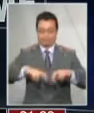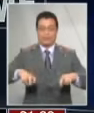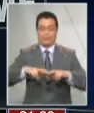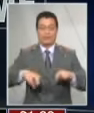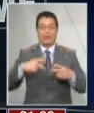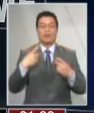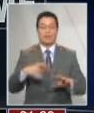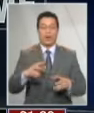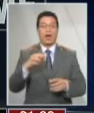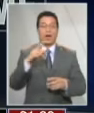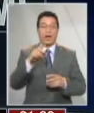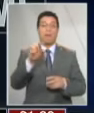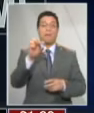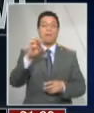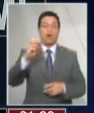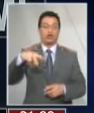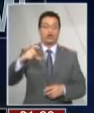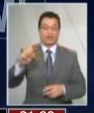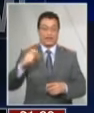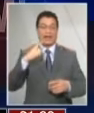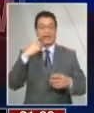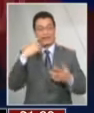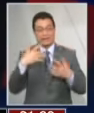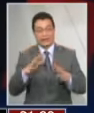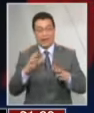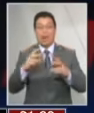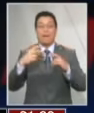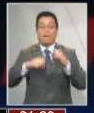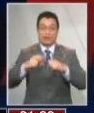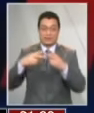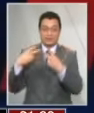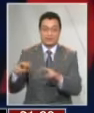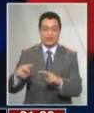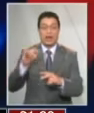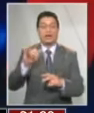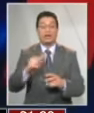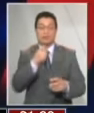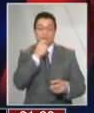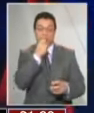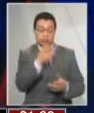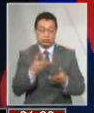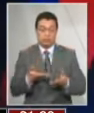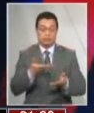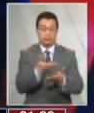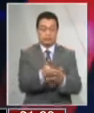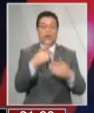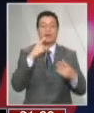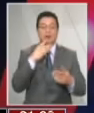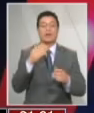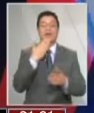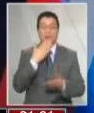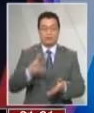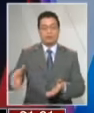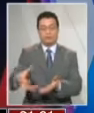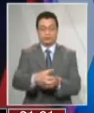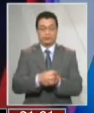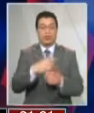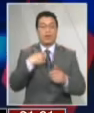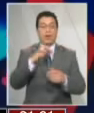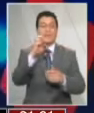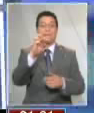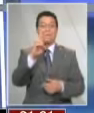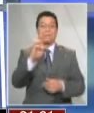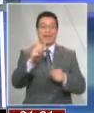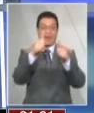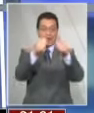la empresa de Ponce a un grupo transversal de políticos. La querella incluye a la empresa recaudadora de la pre-campaña de